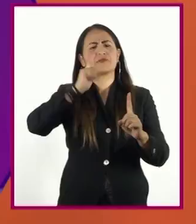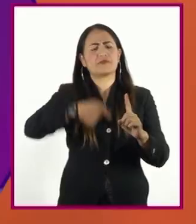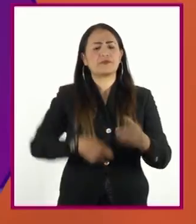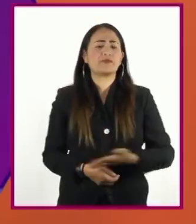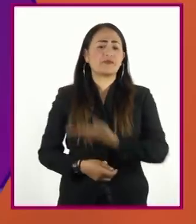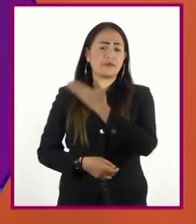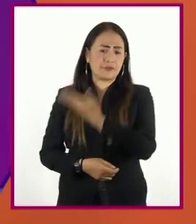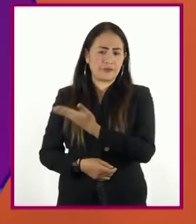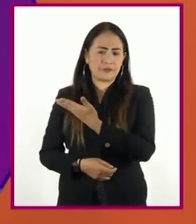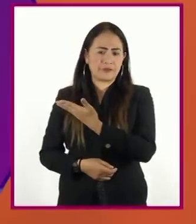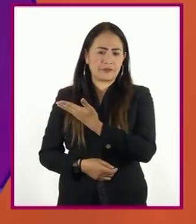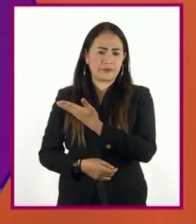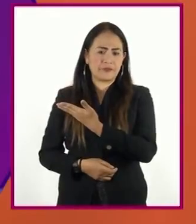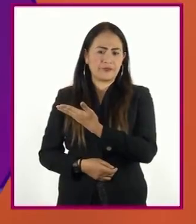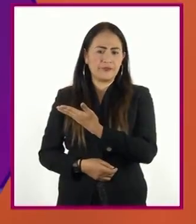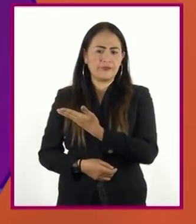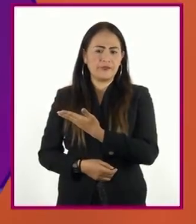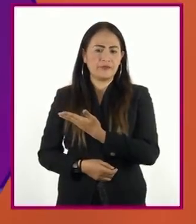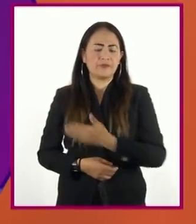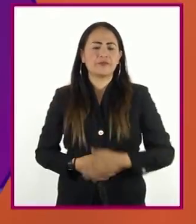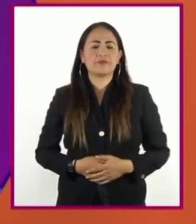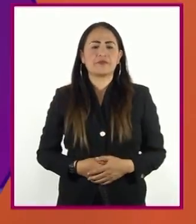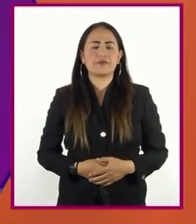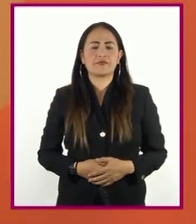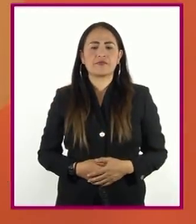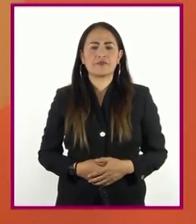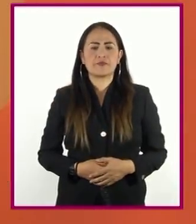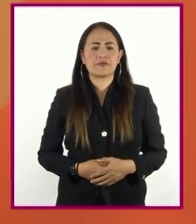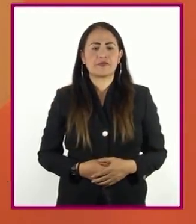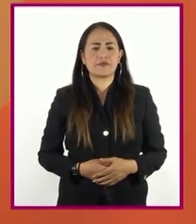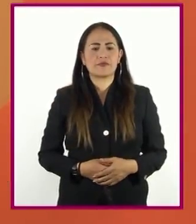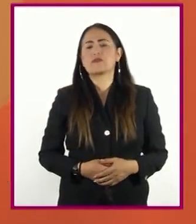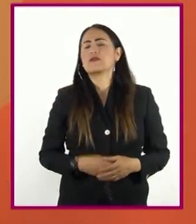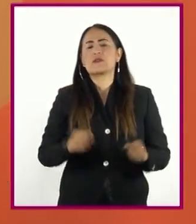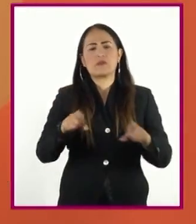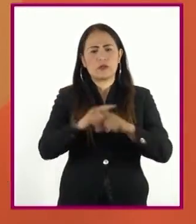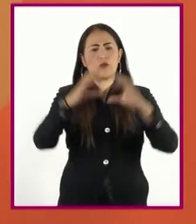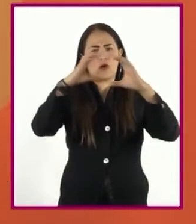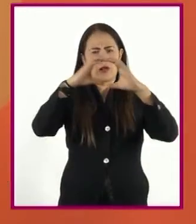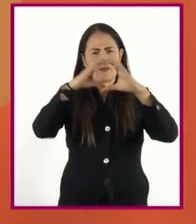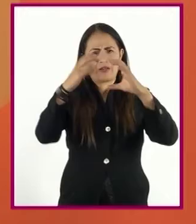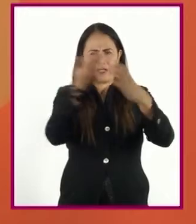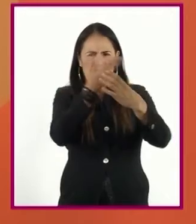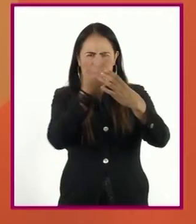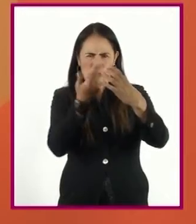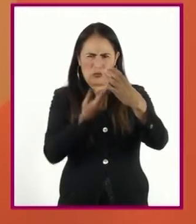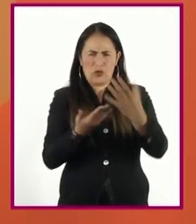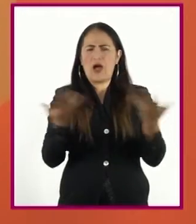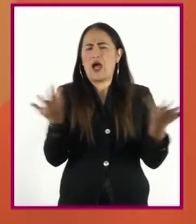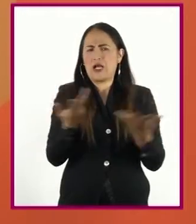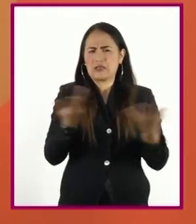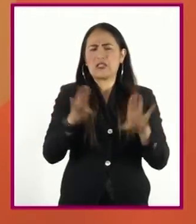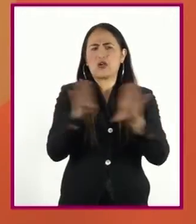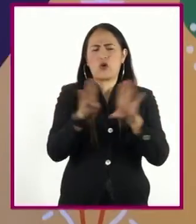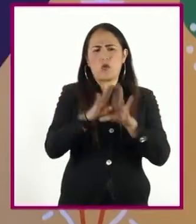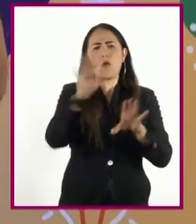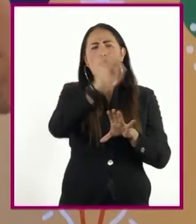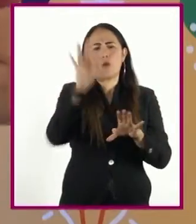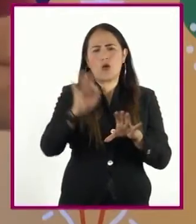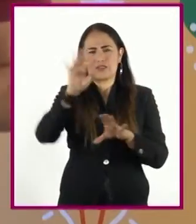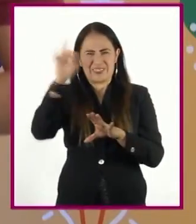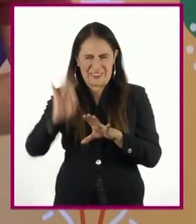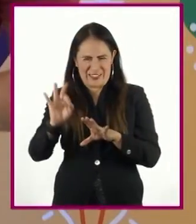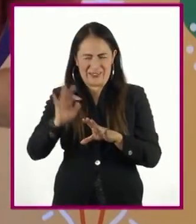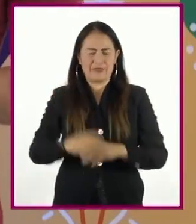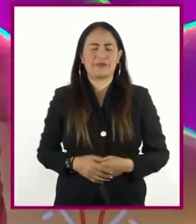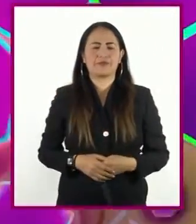recolecta, registra y lee datos en gráficas circulares. Construiremos gráficas circulares a partir de establecer porcentajes. Para